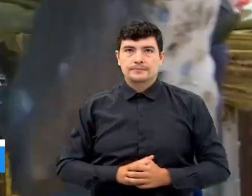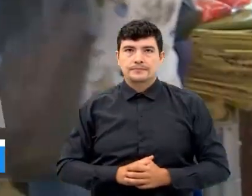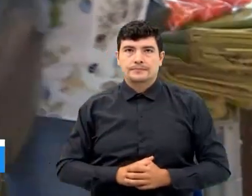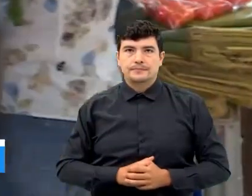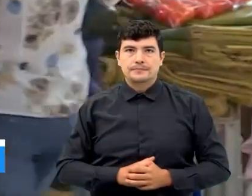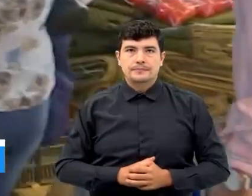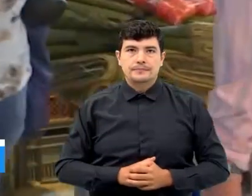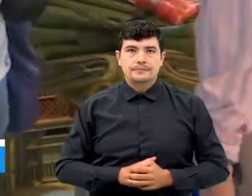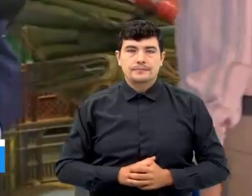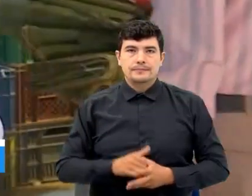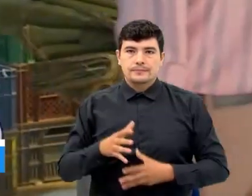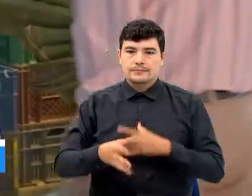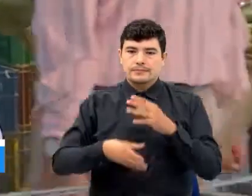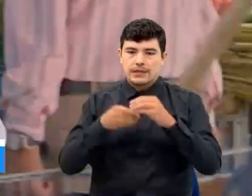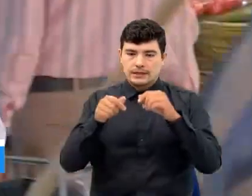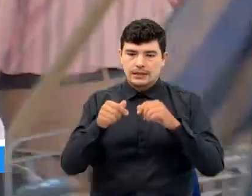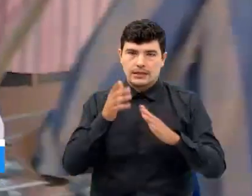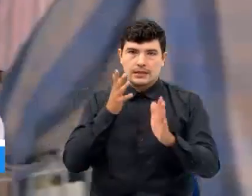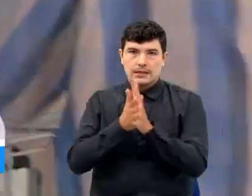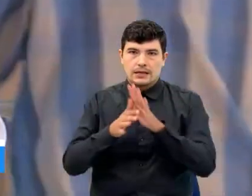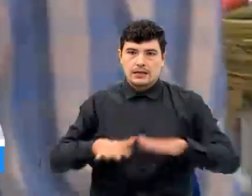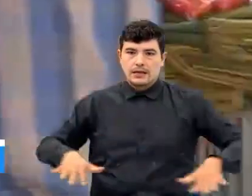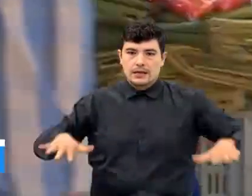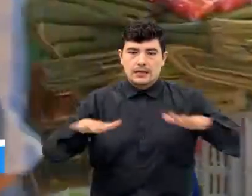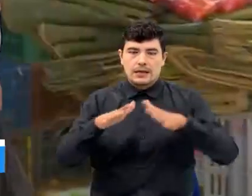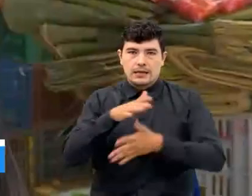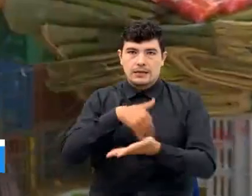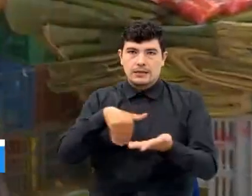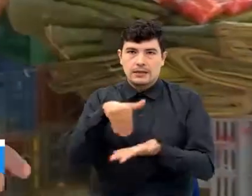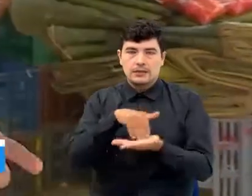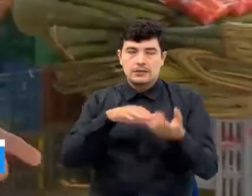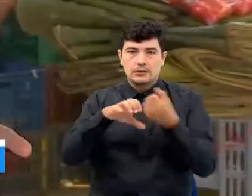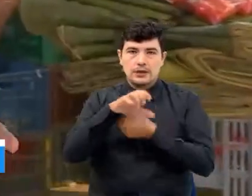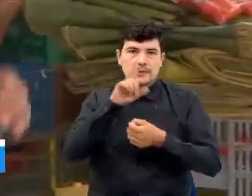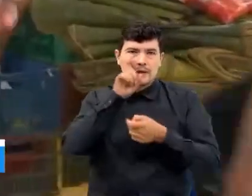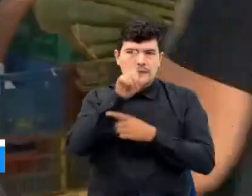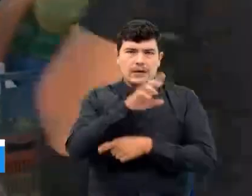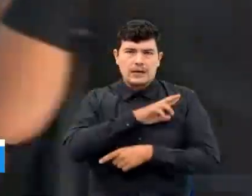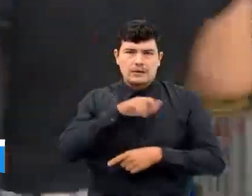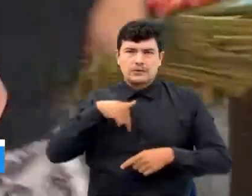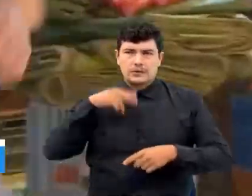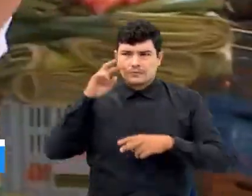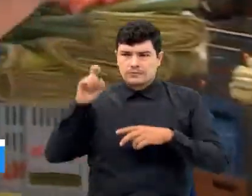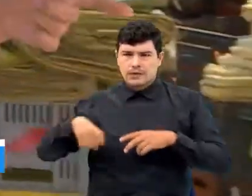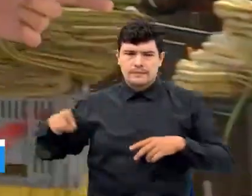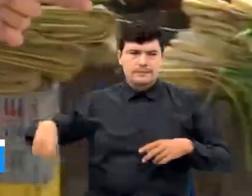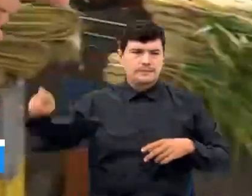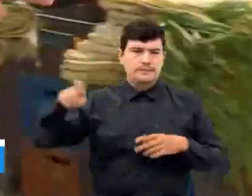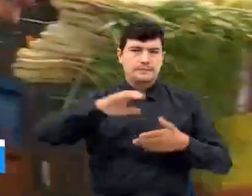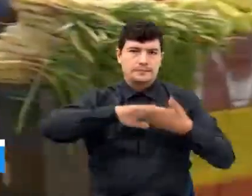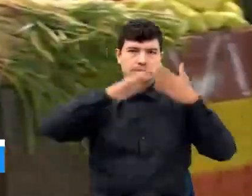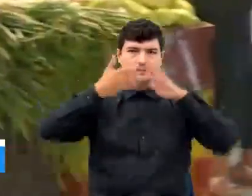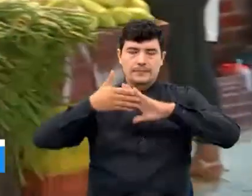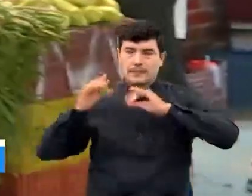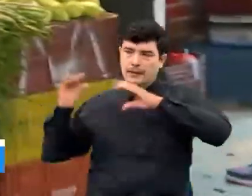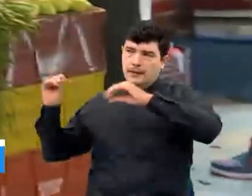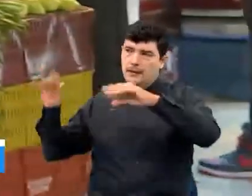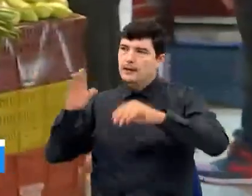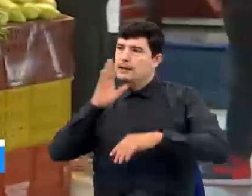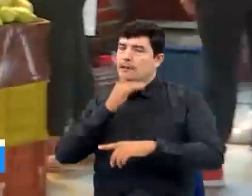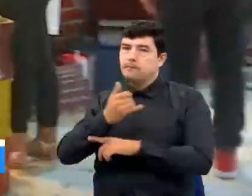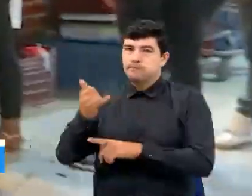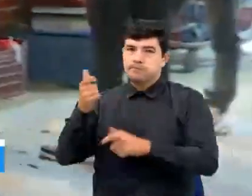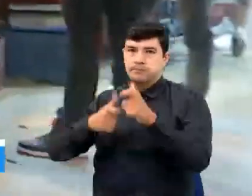Y es que continuamos desde la Plaza Central de Mercado en Bucaramanga porque estuvimos haciendo un recorrido con la comunidad, hablando no solamente con los comerciantes, con los dueños